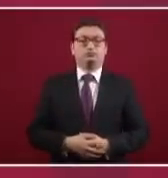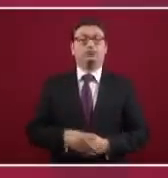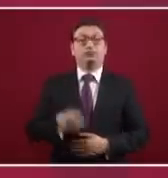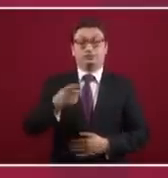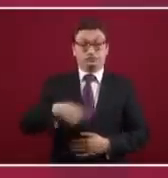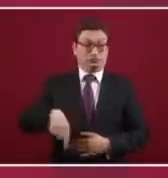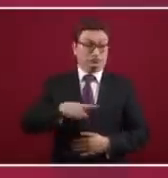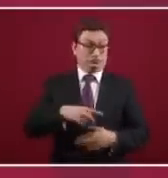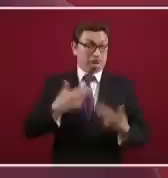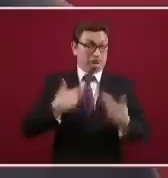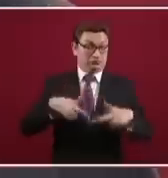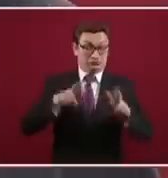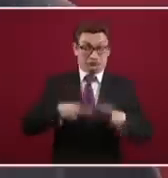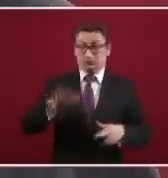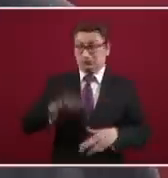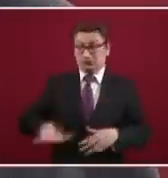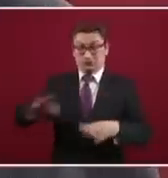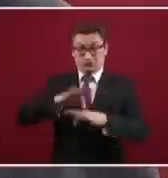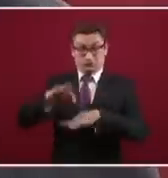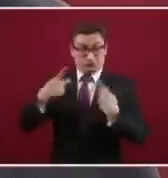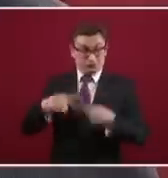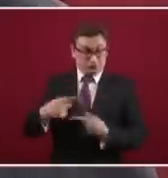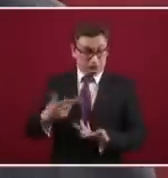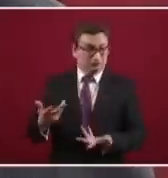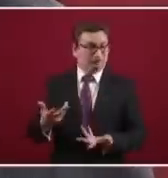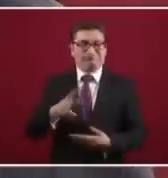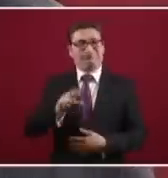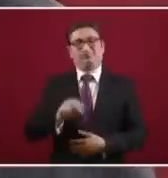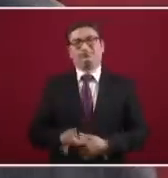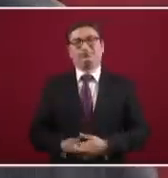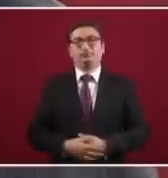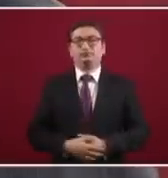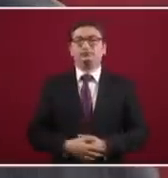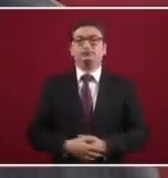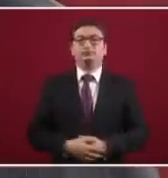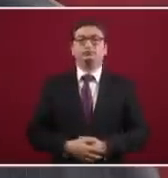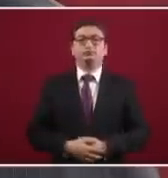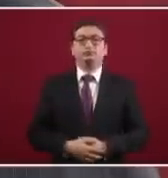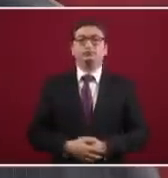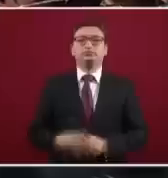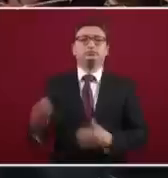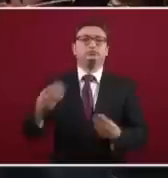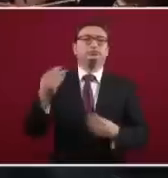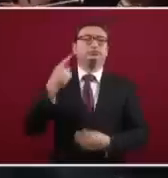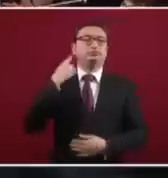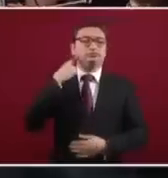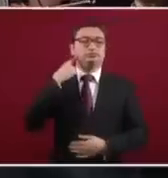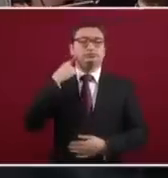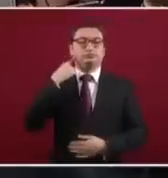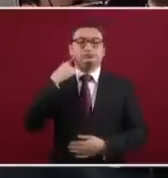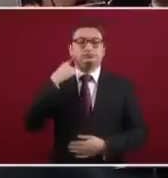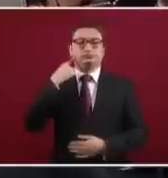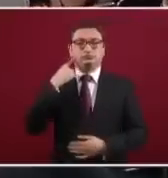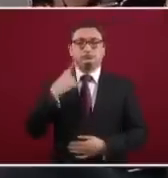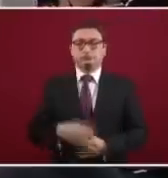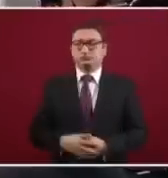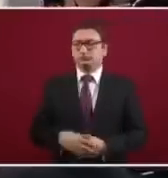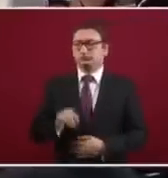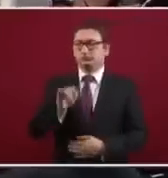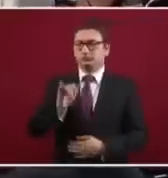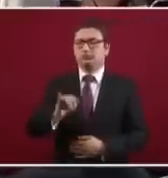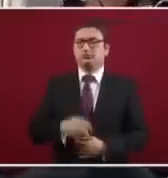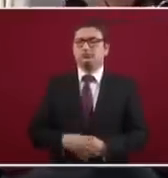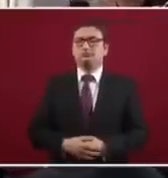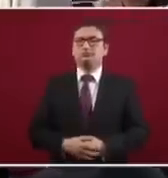representan a los ciudadanos. ¿Ha tenido cara contento del CEN de Morena y fue candidata a diputada por Morena? Sí,